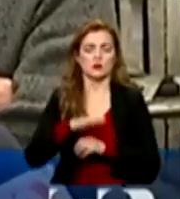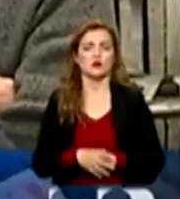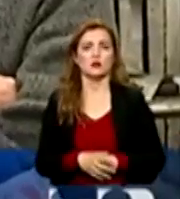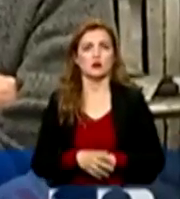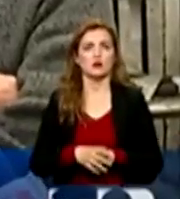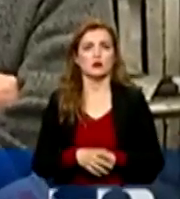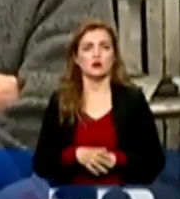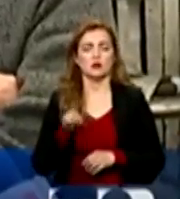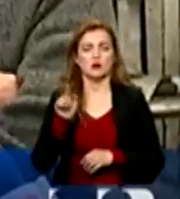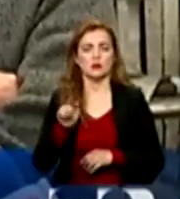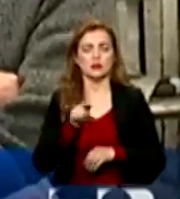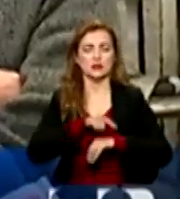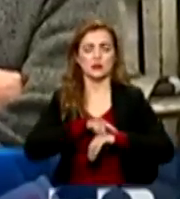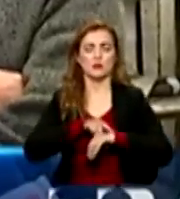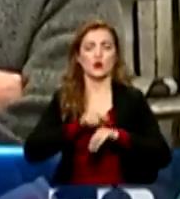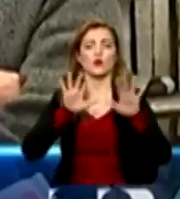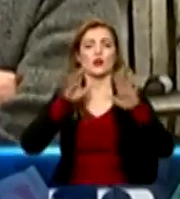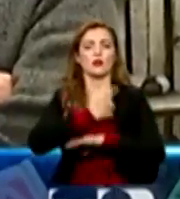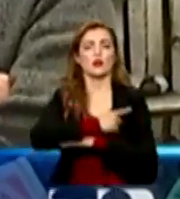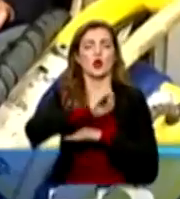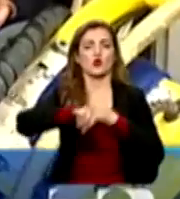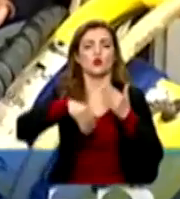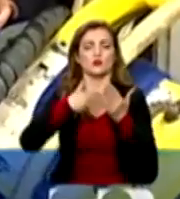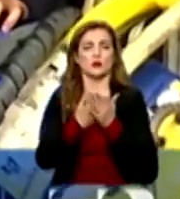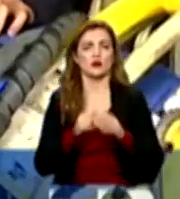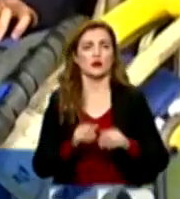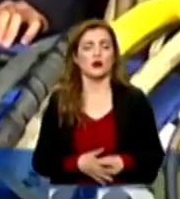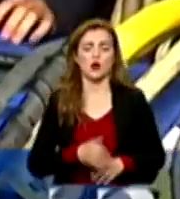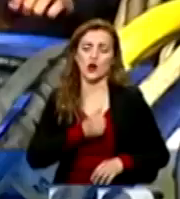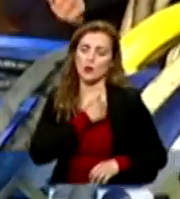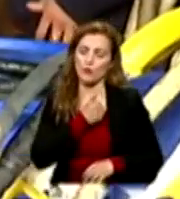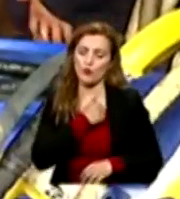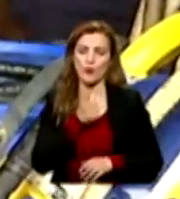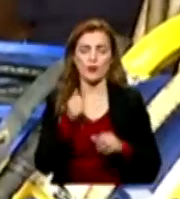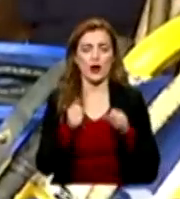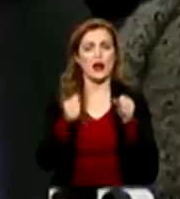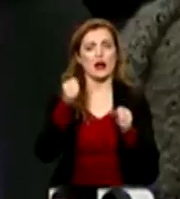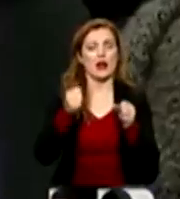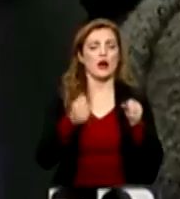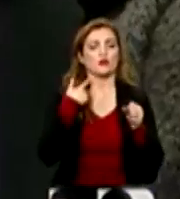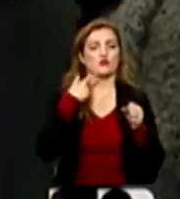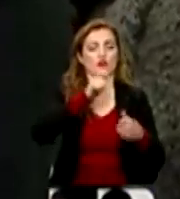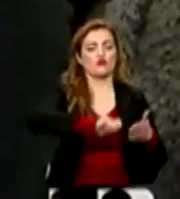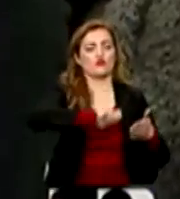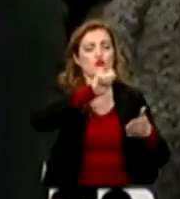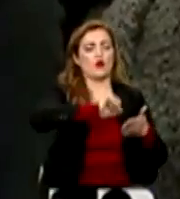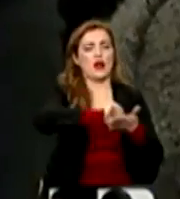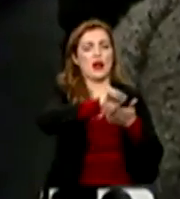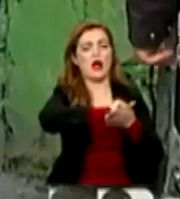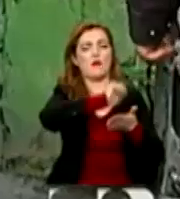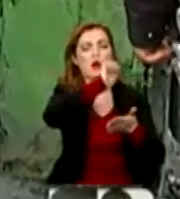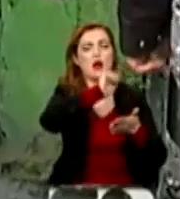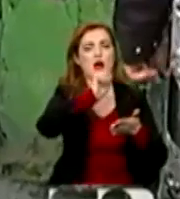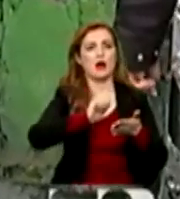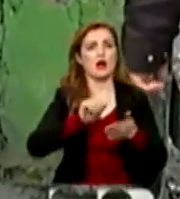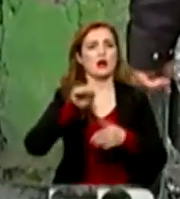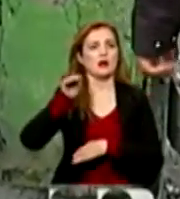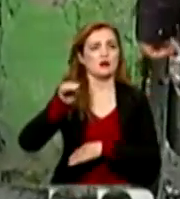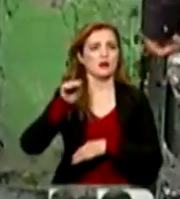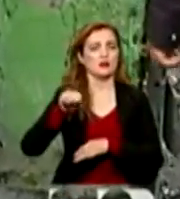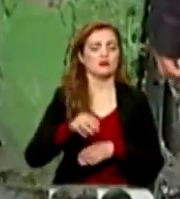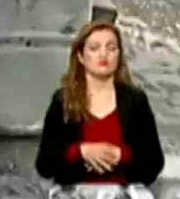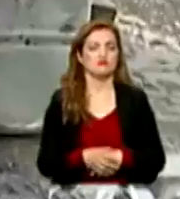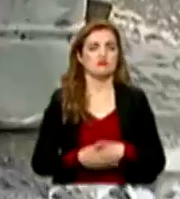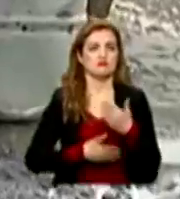Usted tiene el término de 10 días para justificarse. Los propietarios de las lavadoras express fueron notificados porque al final